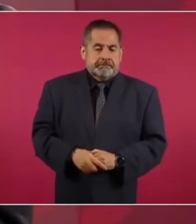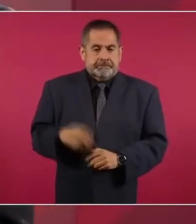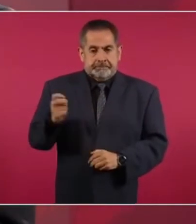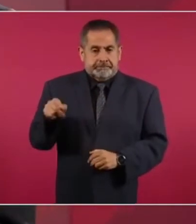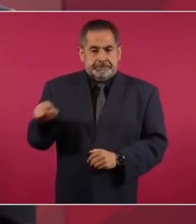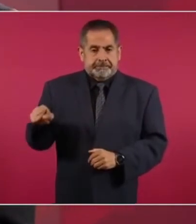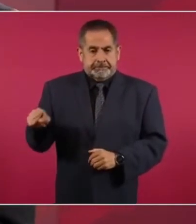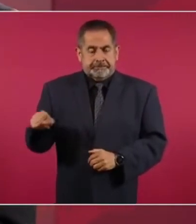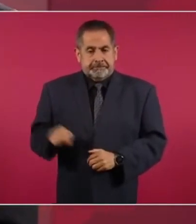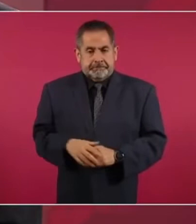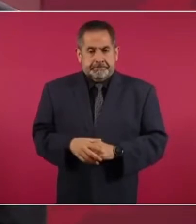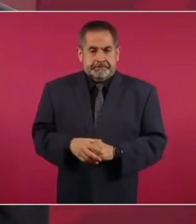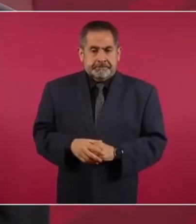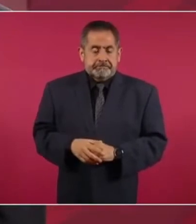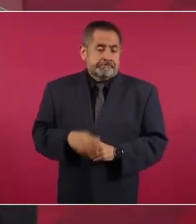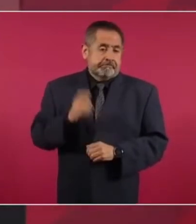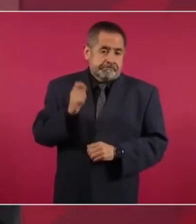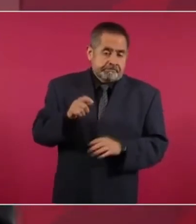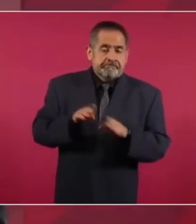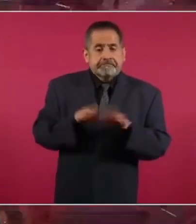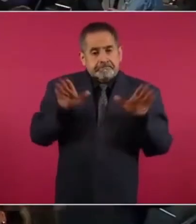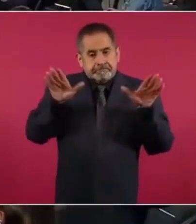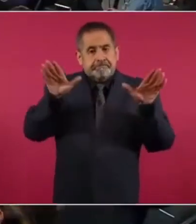Entonces, el avión